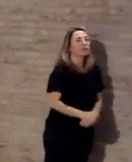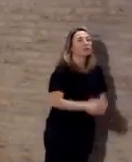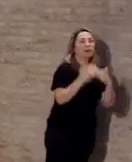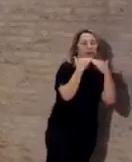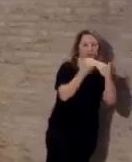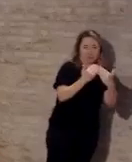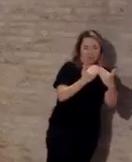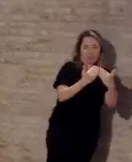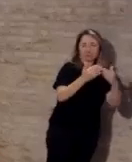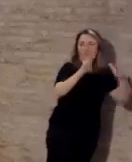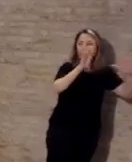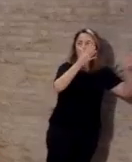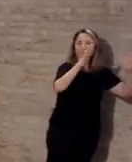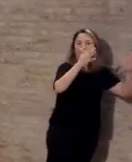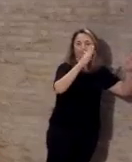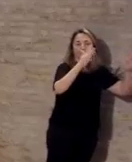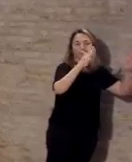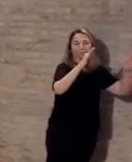bien